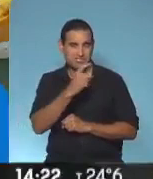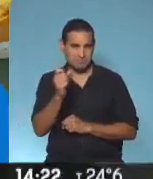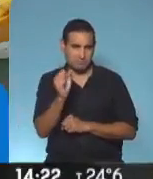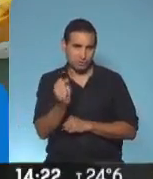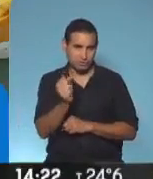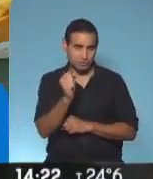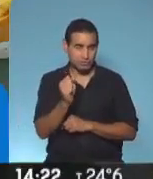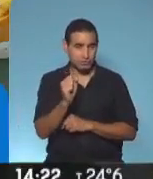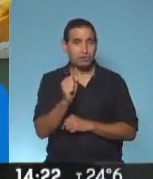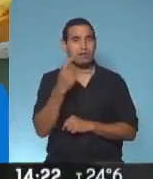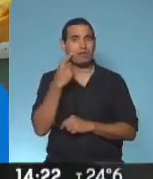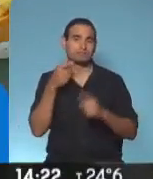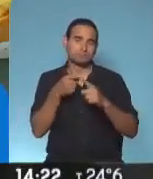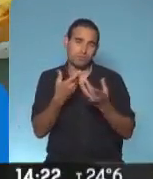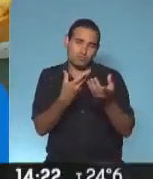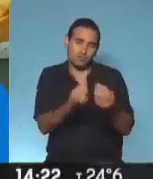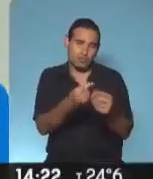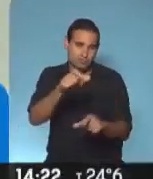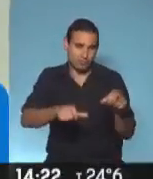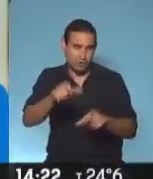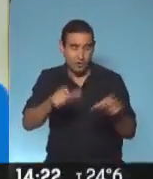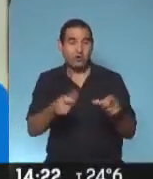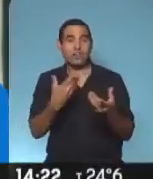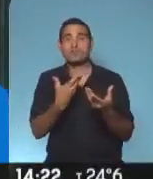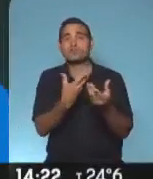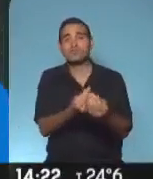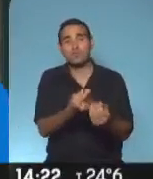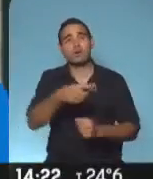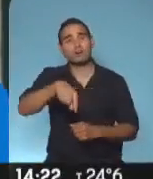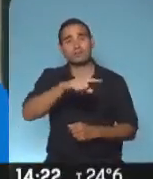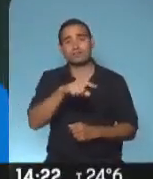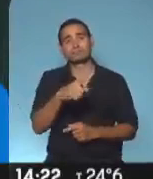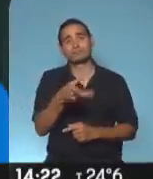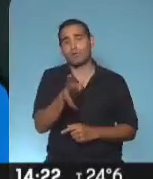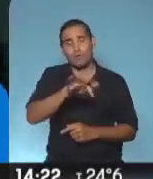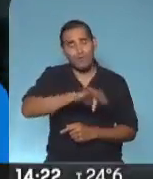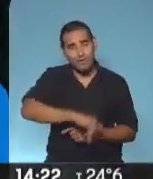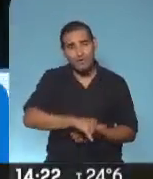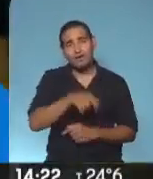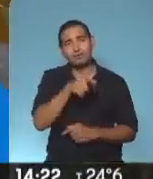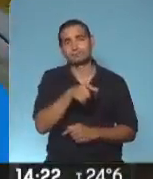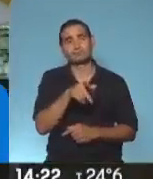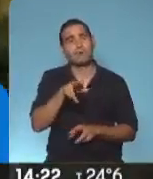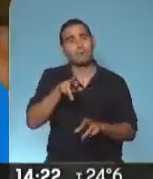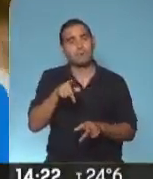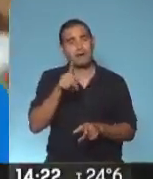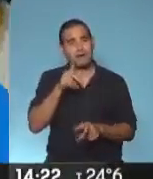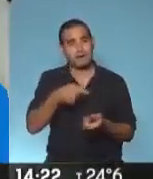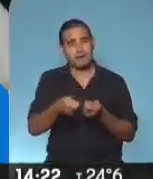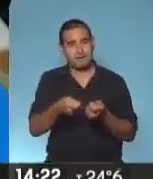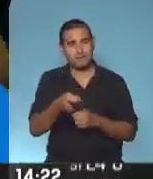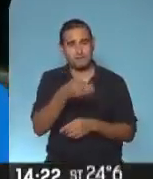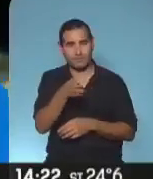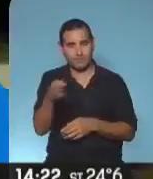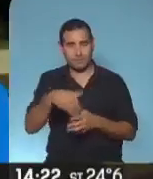pesos, como gesto solidario para quienes eligen todos los días las panaderías de barrio.